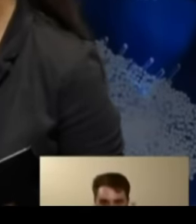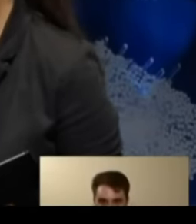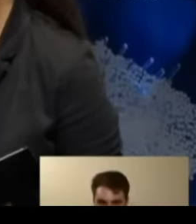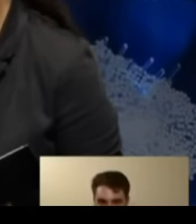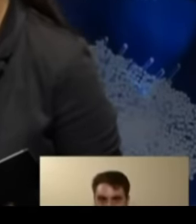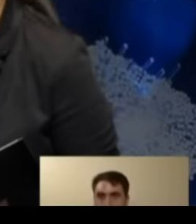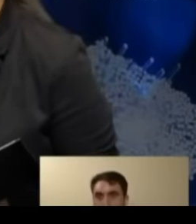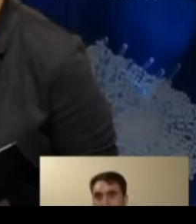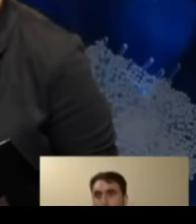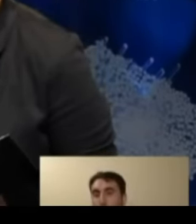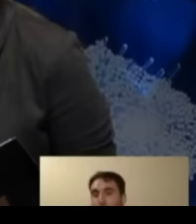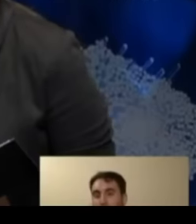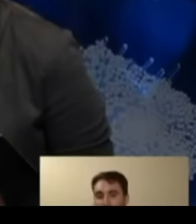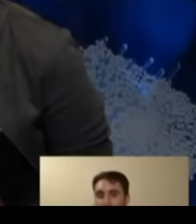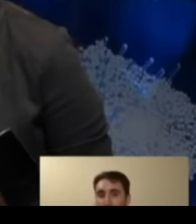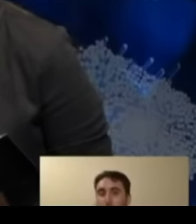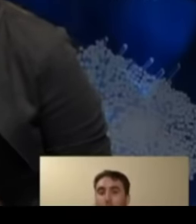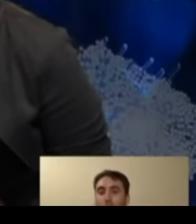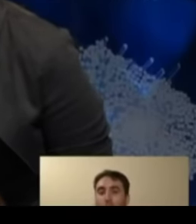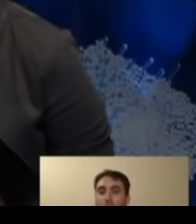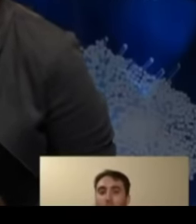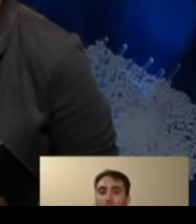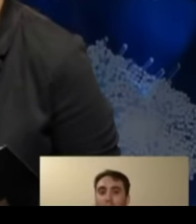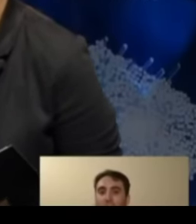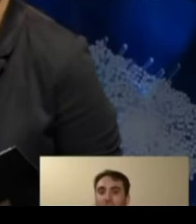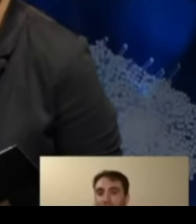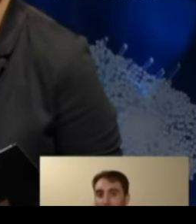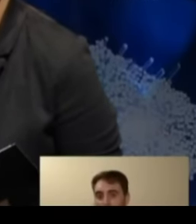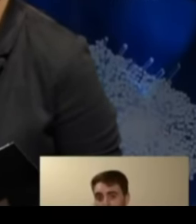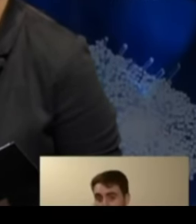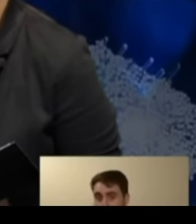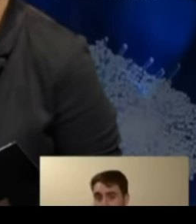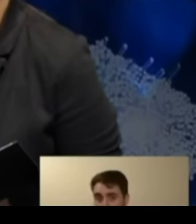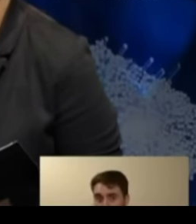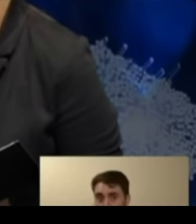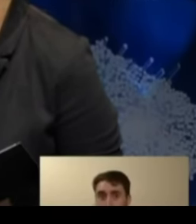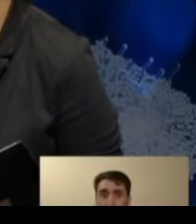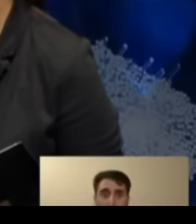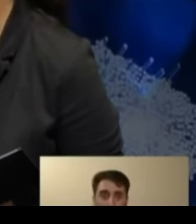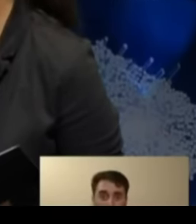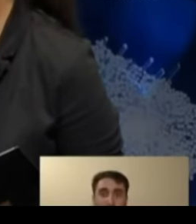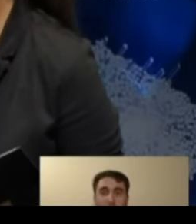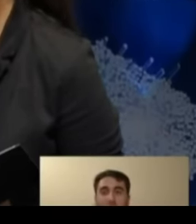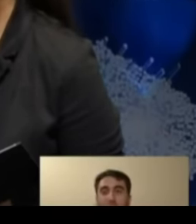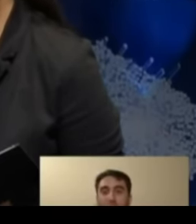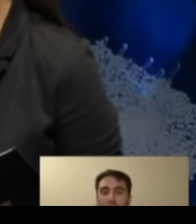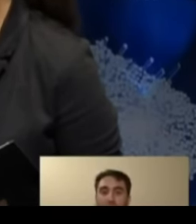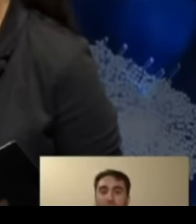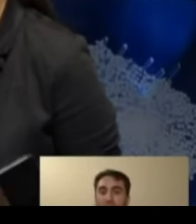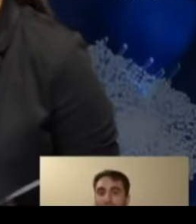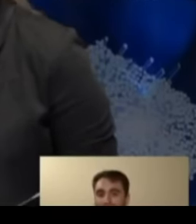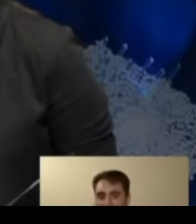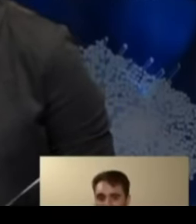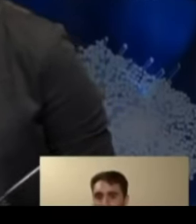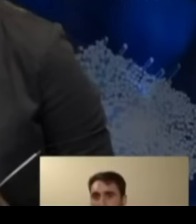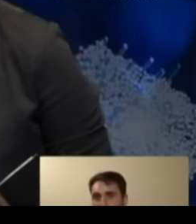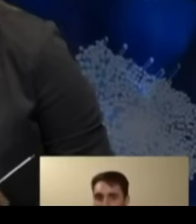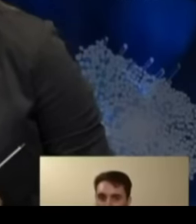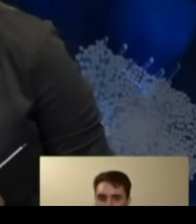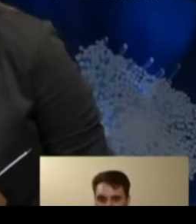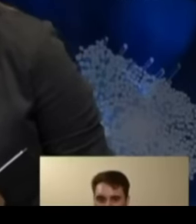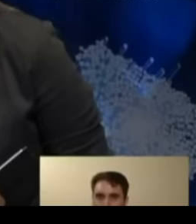la periodista comunicadora Evelyn Díaz, de Canelones Capital TV, del cable Canelones Digital. Buenas noches, Evelyn. Muy